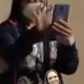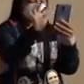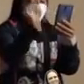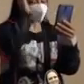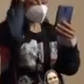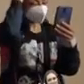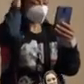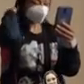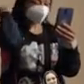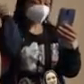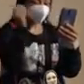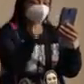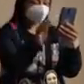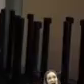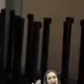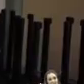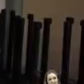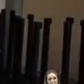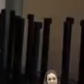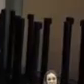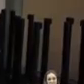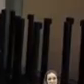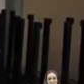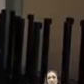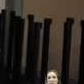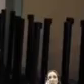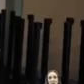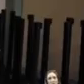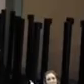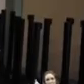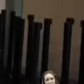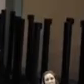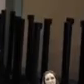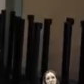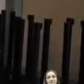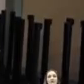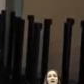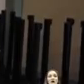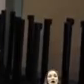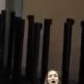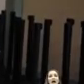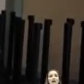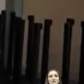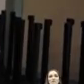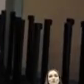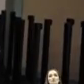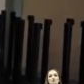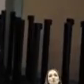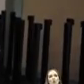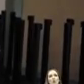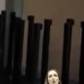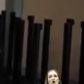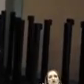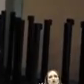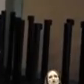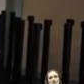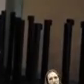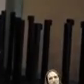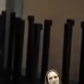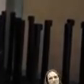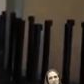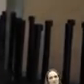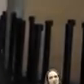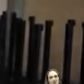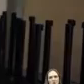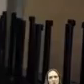varias temporadas en aquellos países. Pero lo tenemos aquí en Jalisco y es lo mejor, que nos gusta, que estamos en Guadalajara y